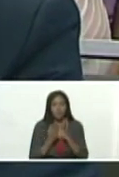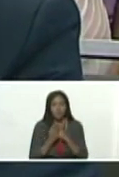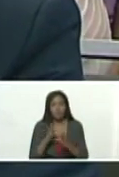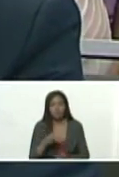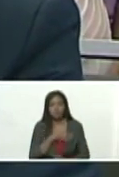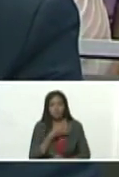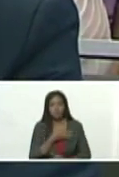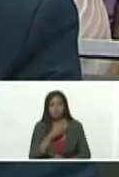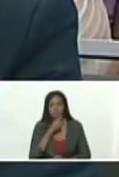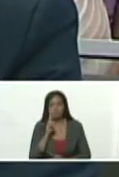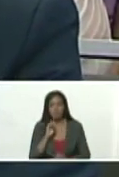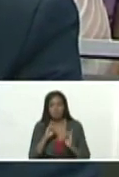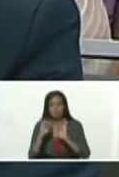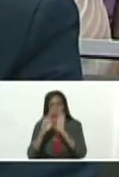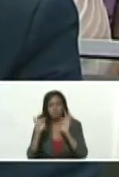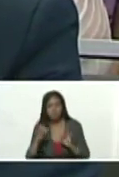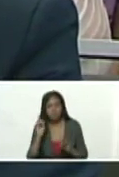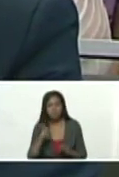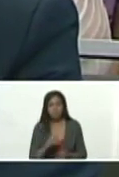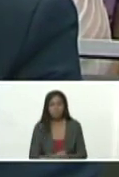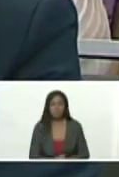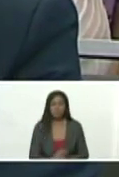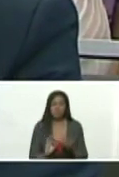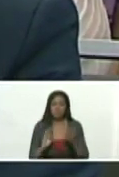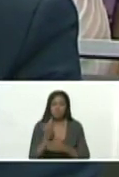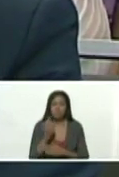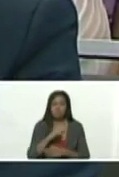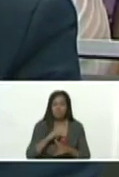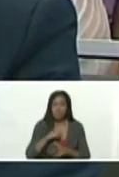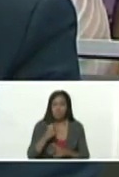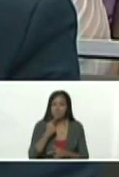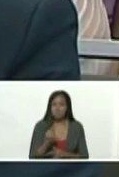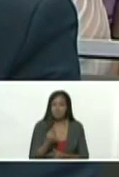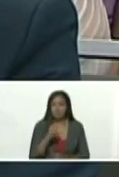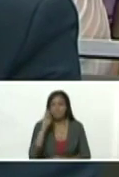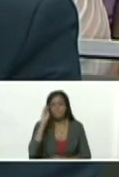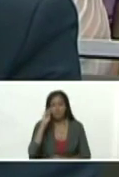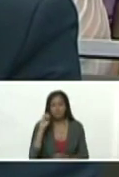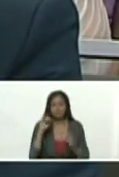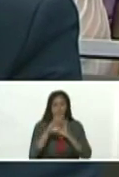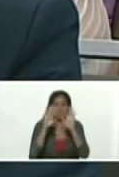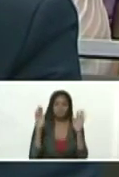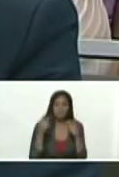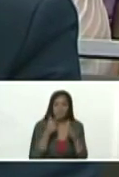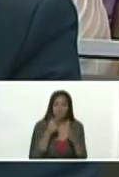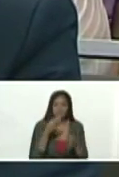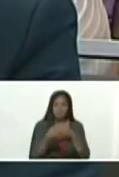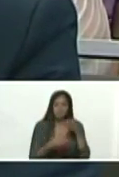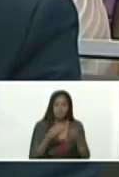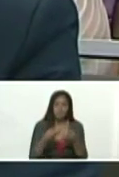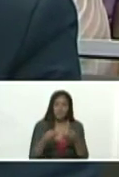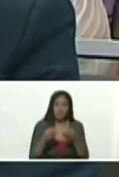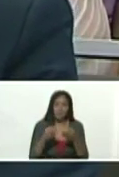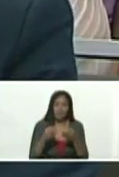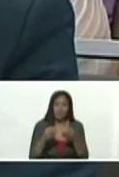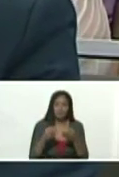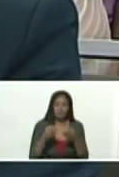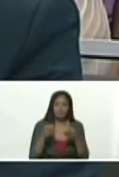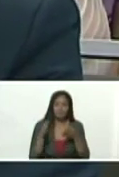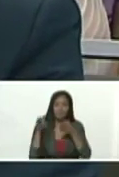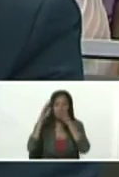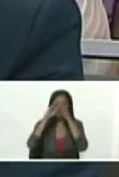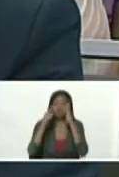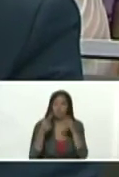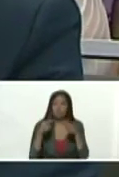social, como la llamaba Simón Rodríguez, es fundamental. Por eso yo le decía hoy a los maestros esta mañana ya en el Panteón Nacional que el mejor homenaje